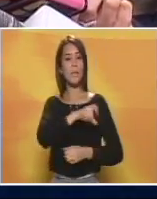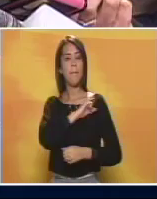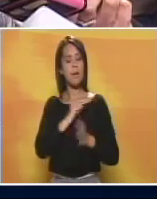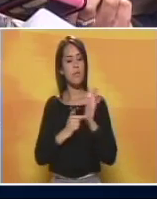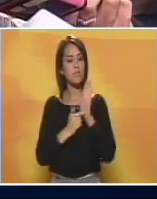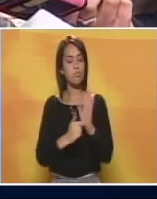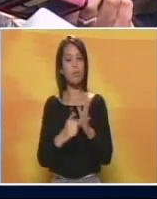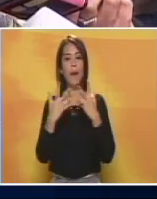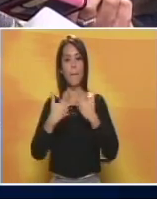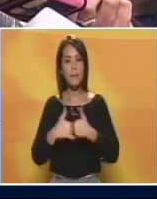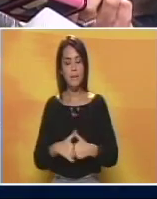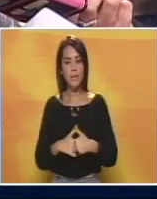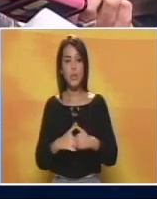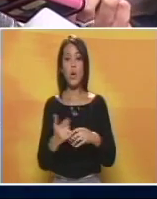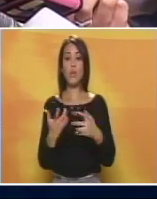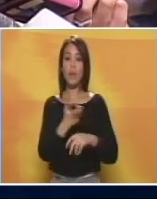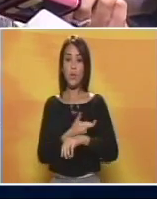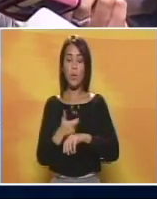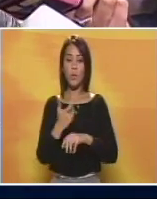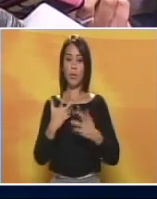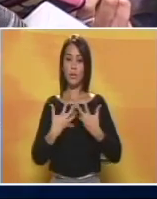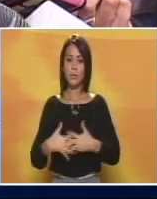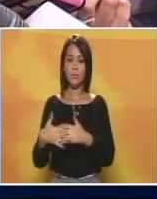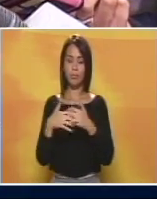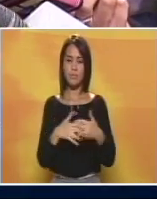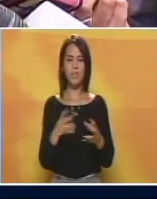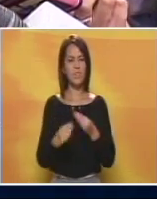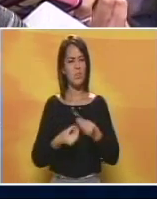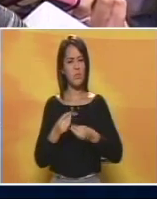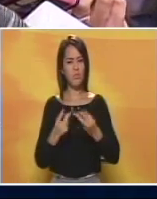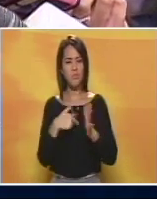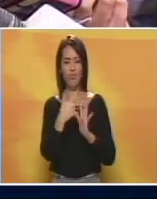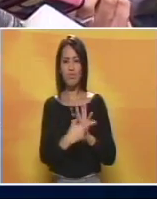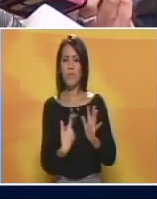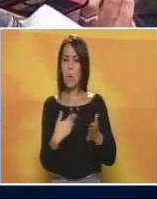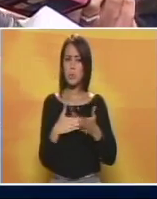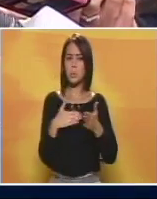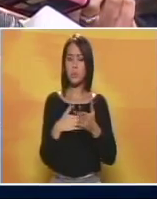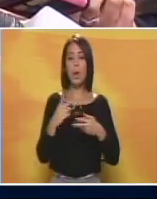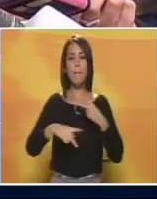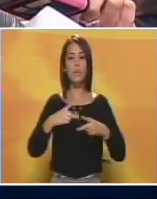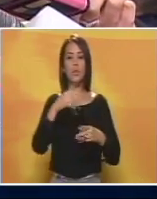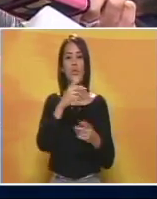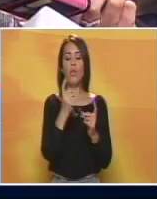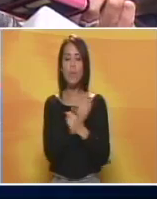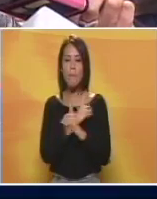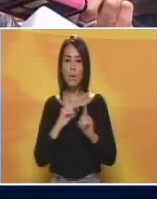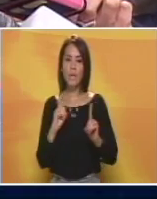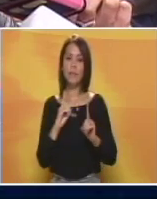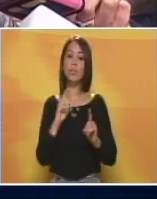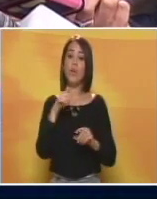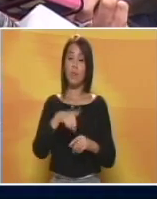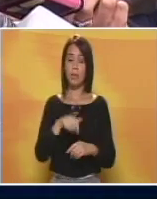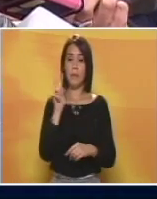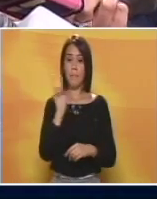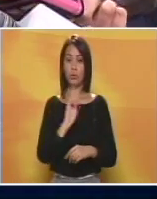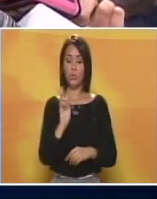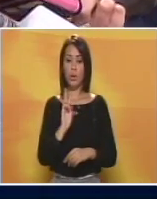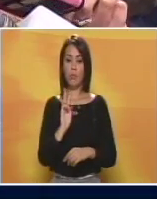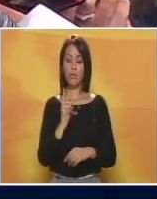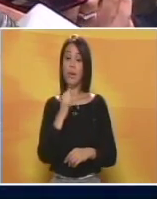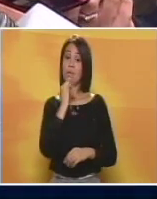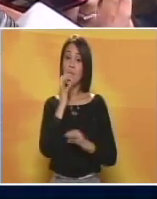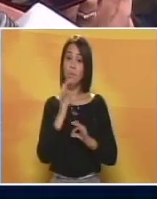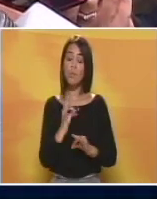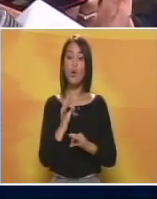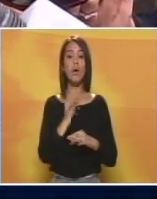demostrado a la administración de Donald Trump, sostuvo que son acciones que no afectarán el proceso democrático que se avecina en el país. Insistió que el